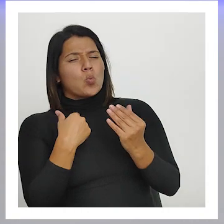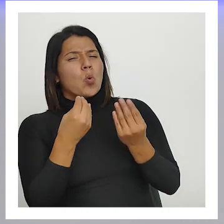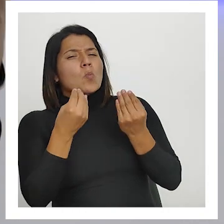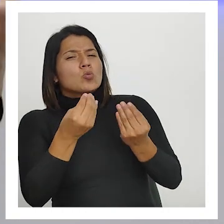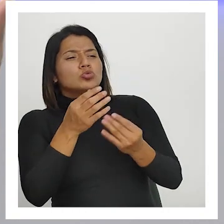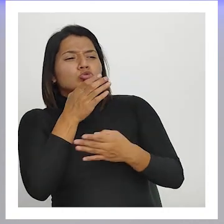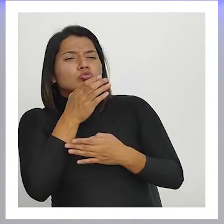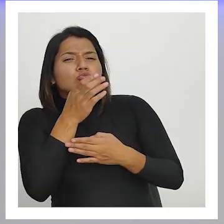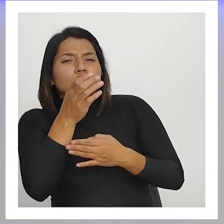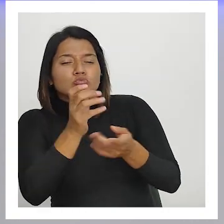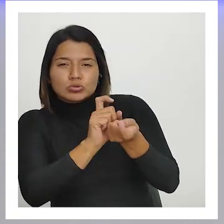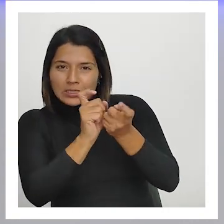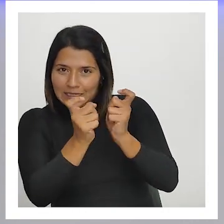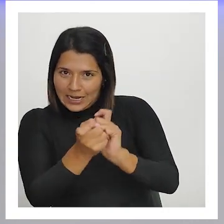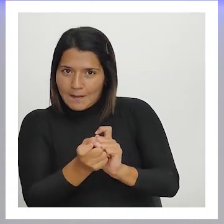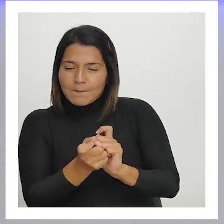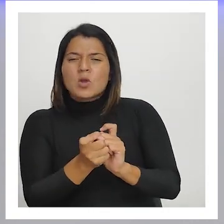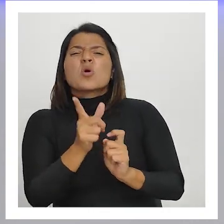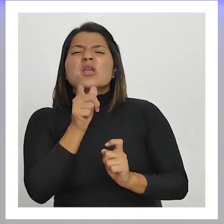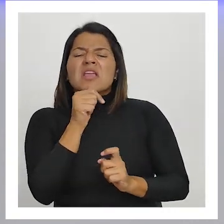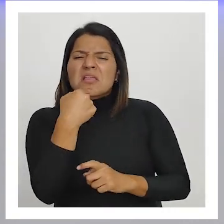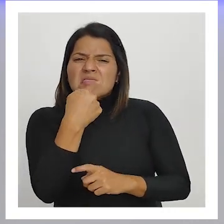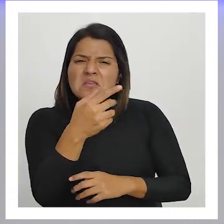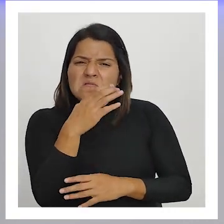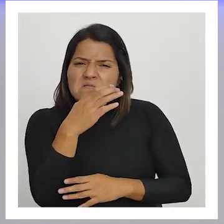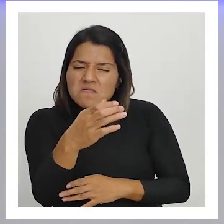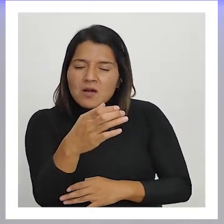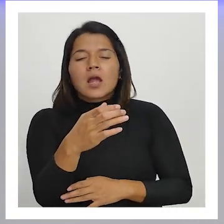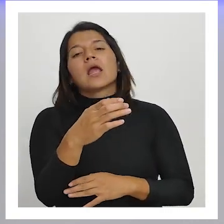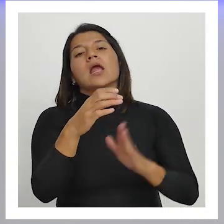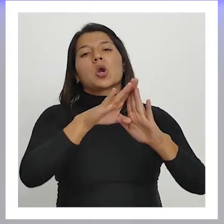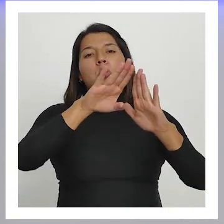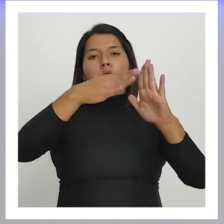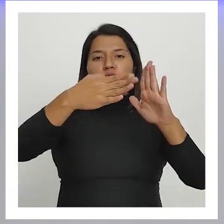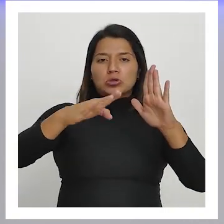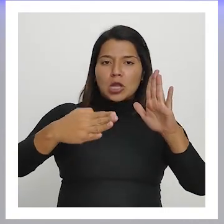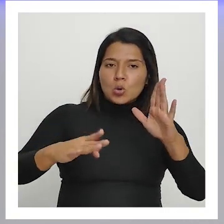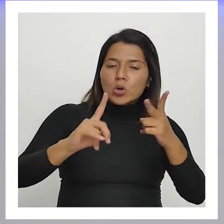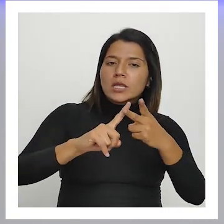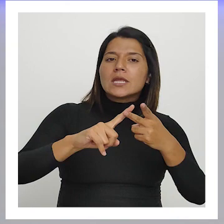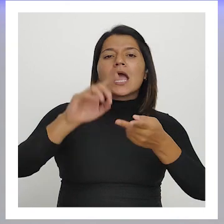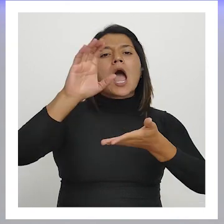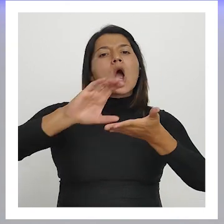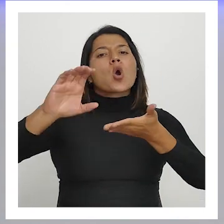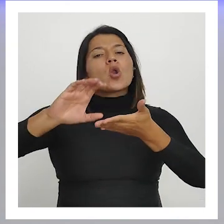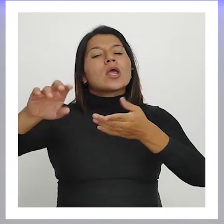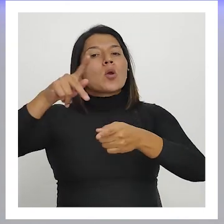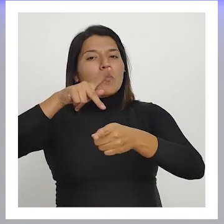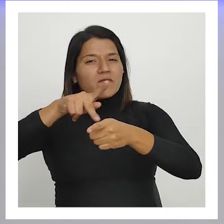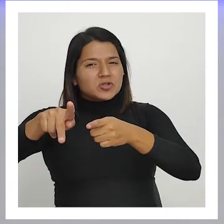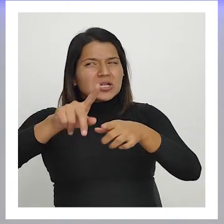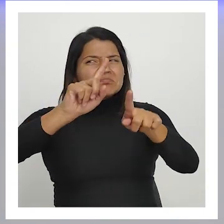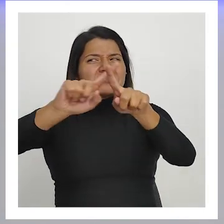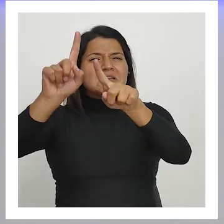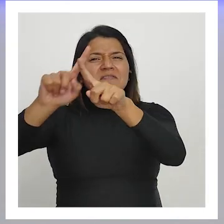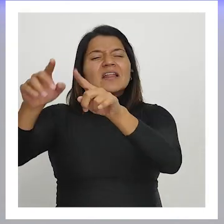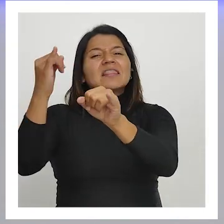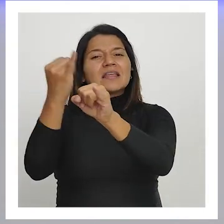tanto por parte de la Contraloría, colegios profesionales, diferentes instituciones que lo que hicieron